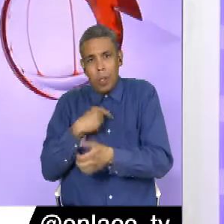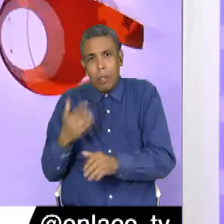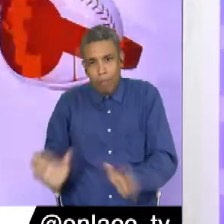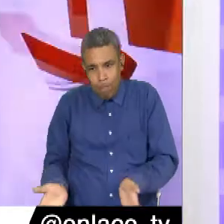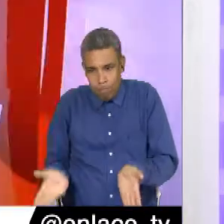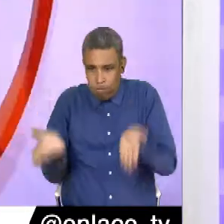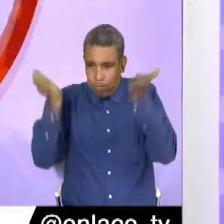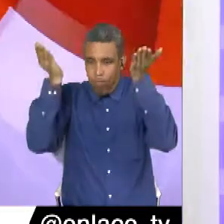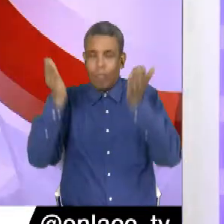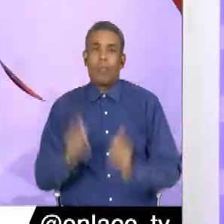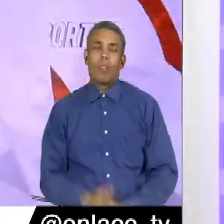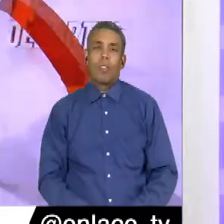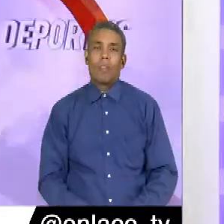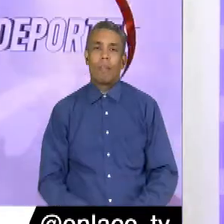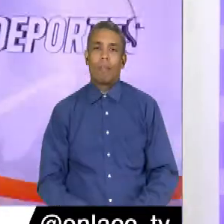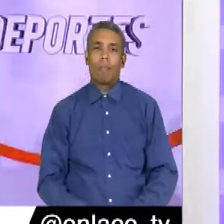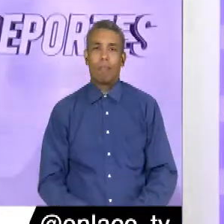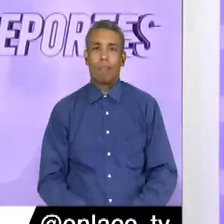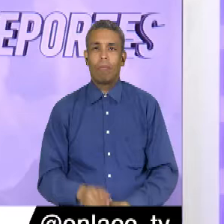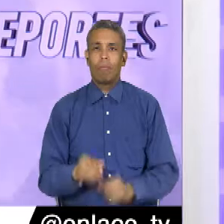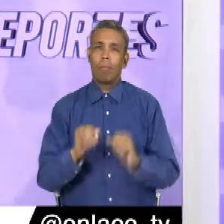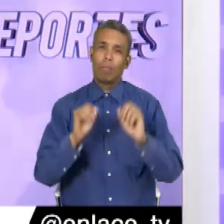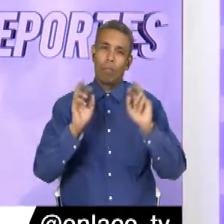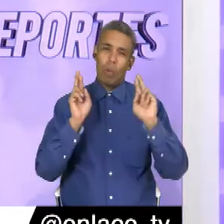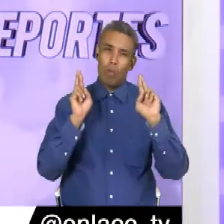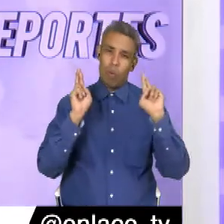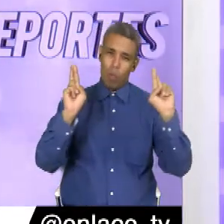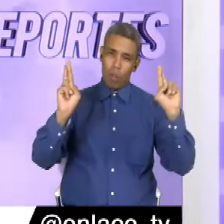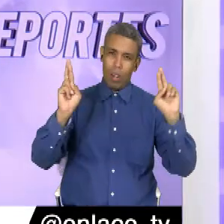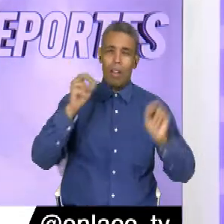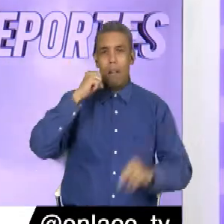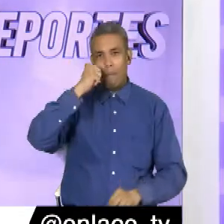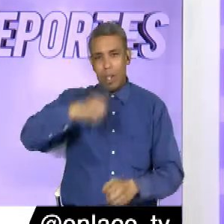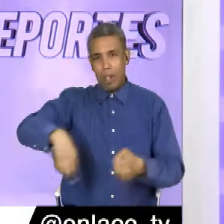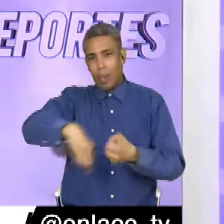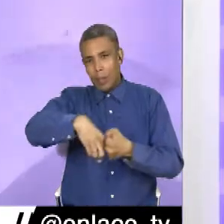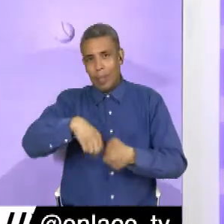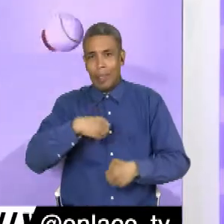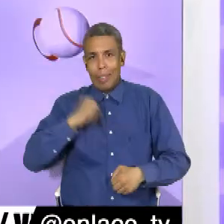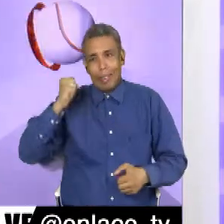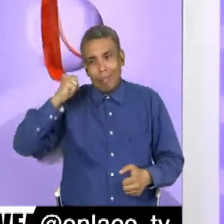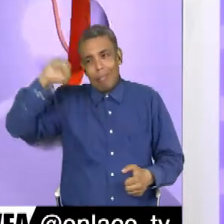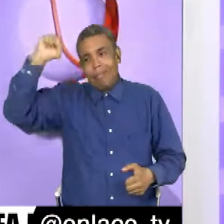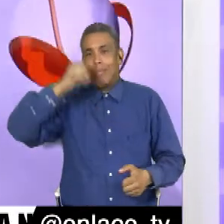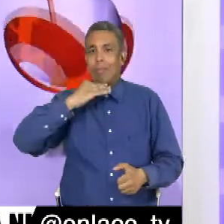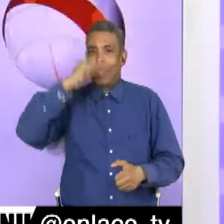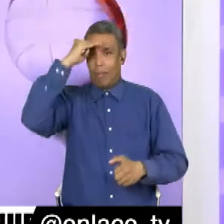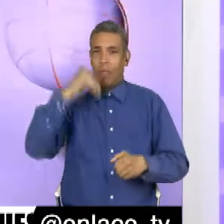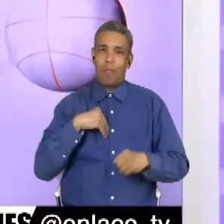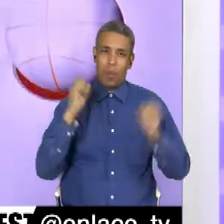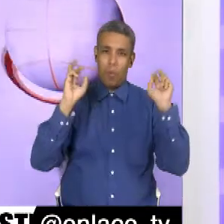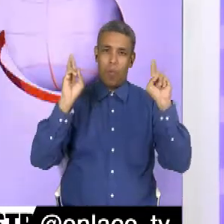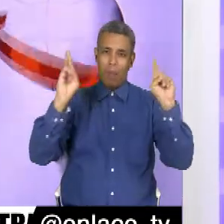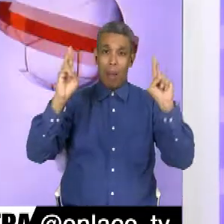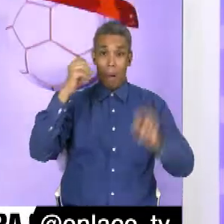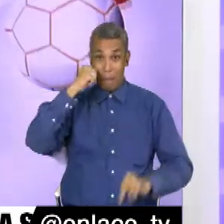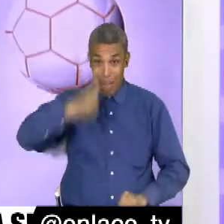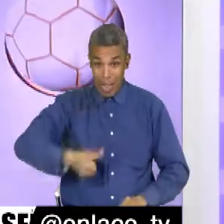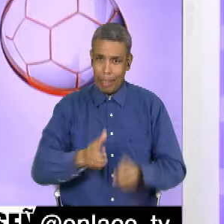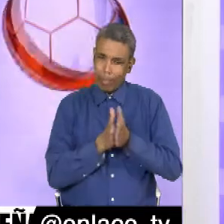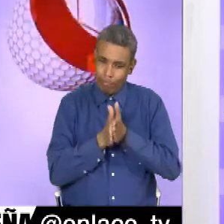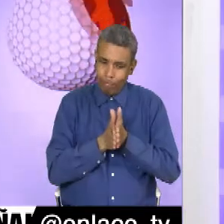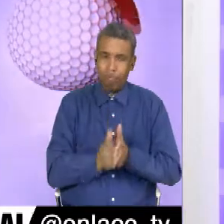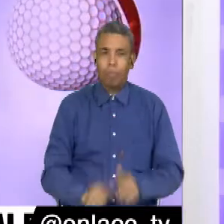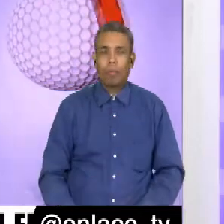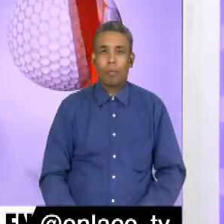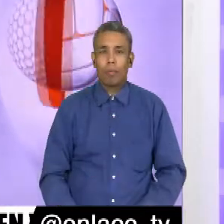Éxitos para nuestra Alianza Petrolera, y ojalá mañana logren este objetivo de victoria en el Estadio Daniel Villa Zapata. Pasamos